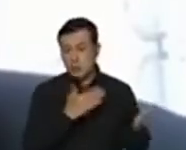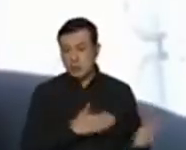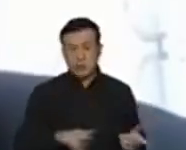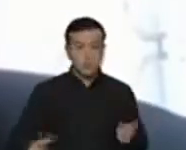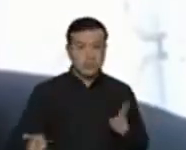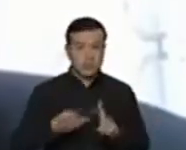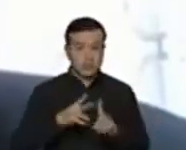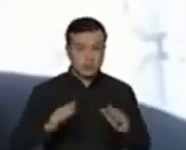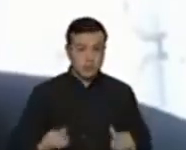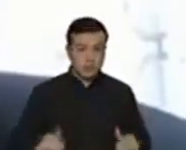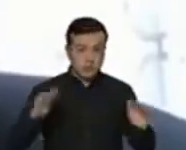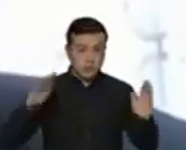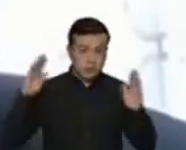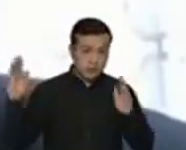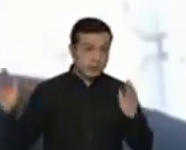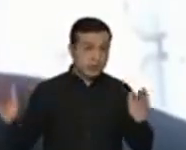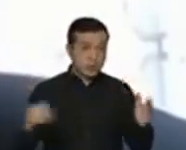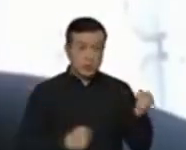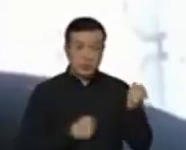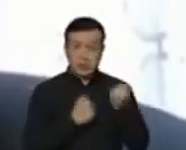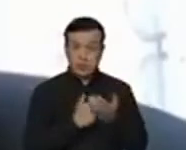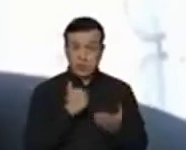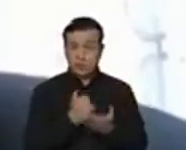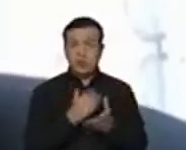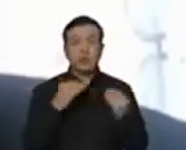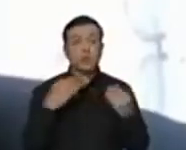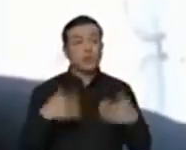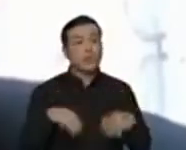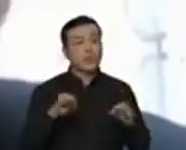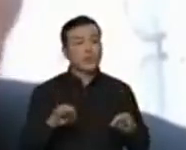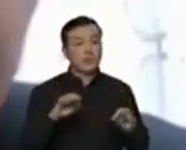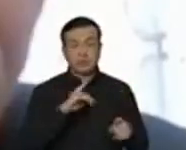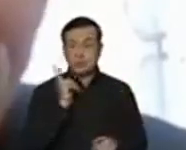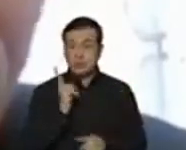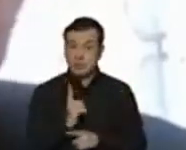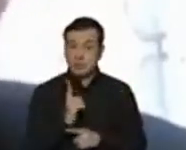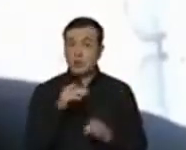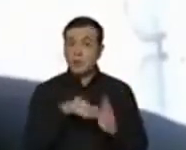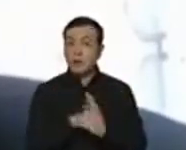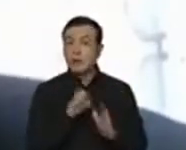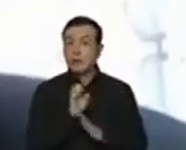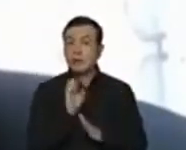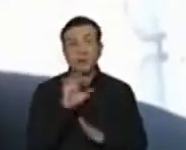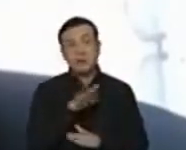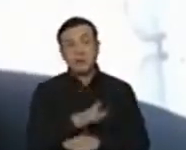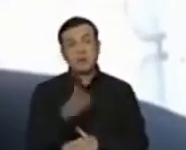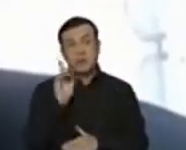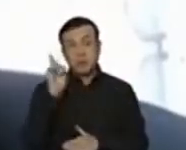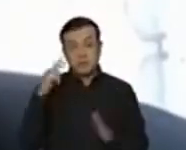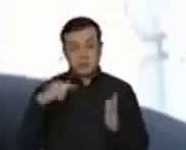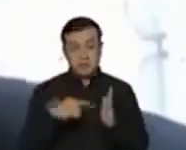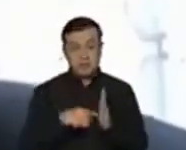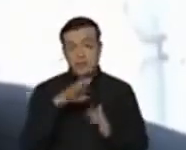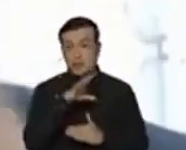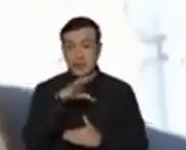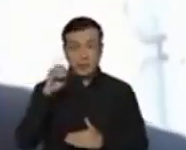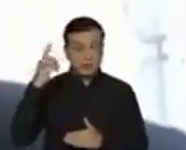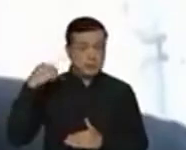piso, pues está en capacidad de podernos apoyar. Tenemos muy buena cartera, la cartera de Ban Ecuador está por el orden de los 1.500 millones de